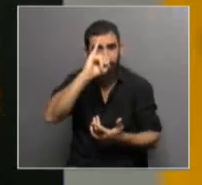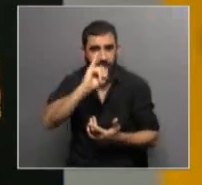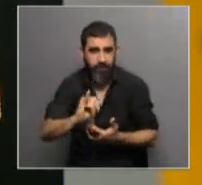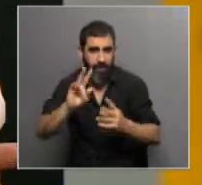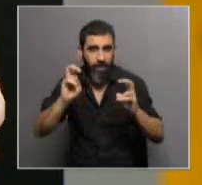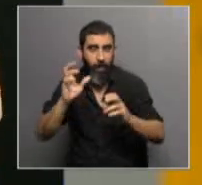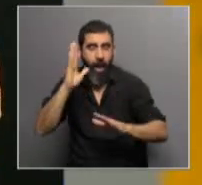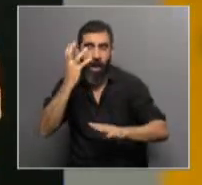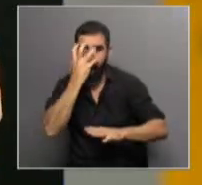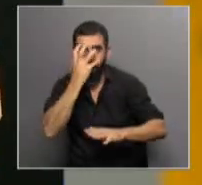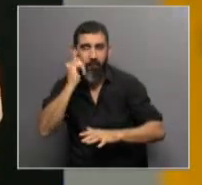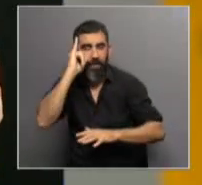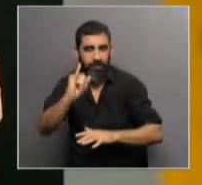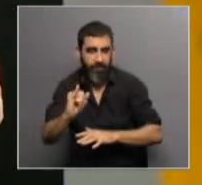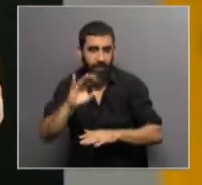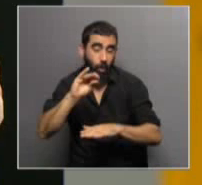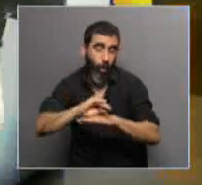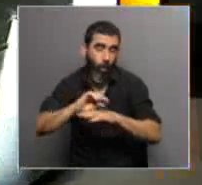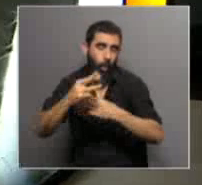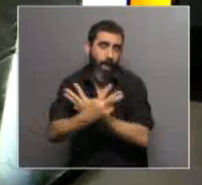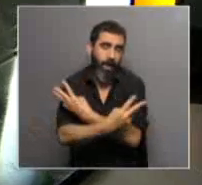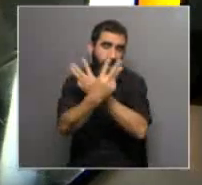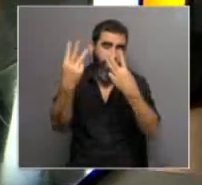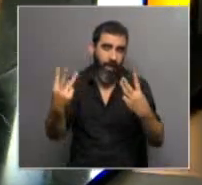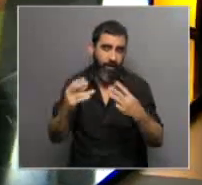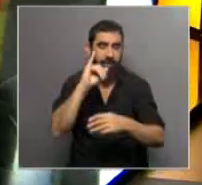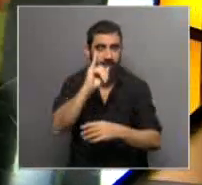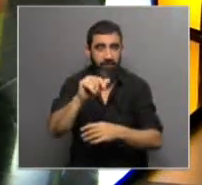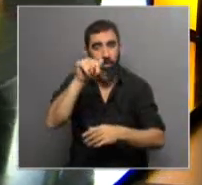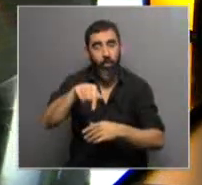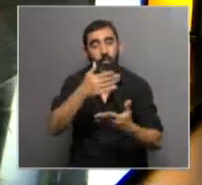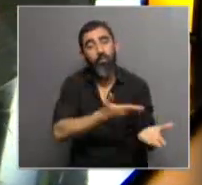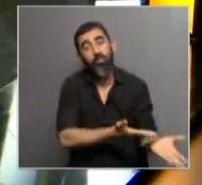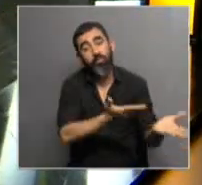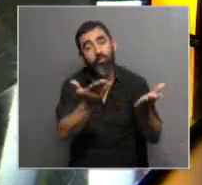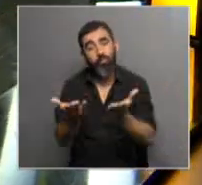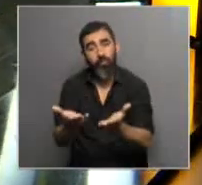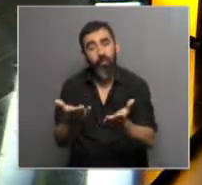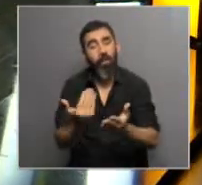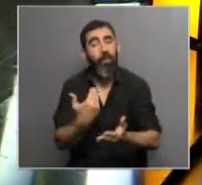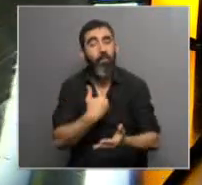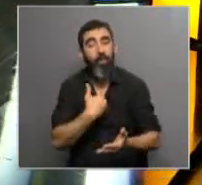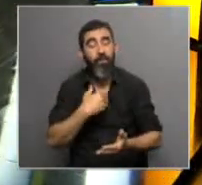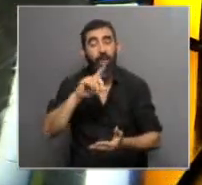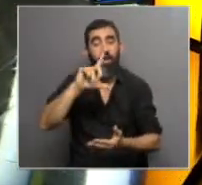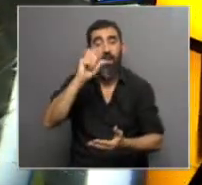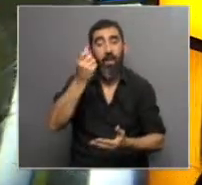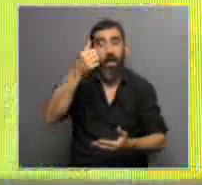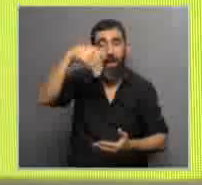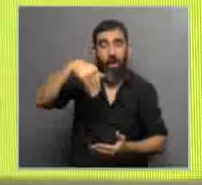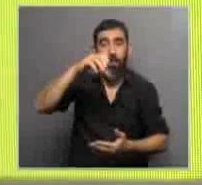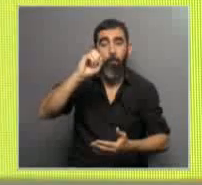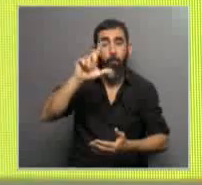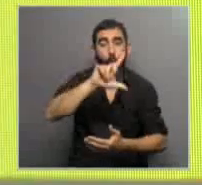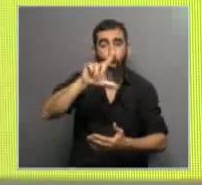en el tema de carnaval y bueno y la cultura en general tal cual cuál estamos hoy vamos a presentarla el perfil de guillermo la música en realidad es